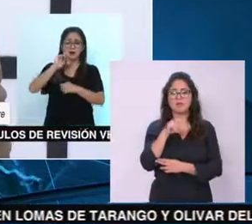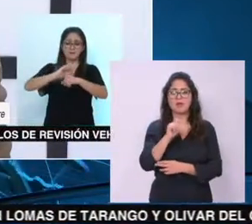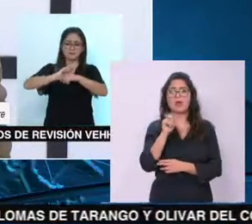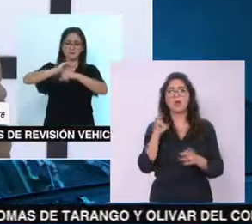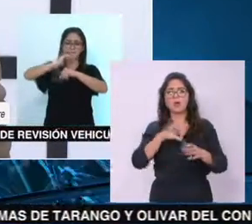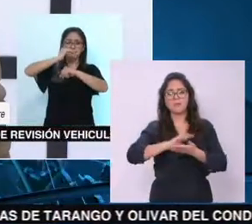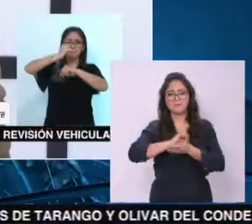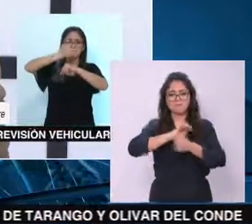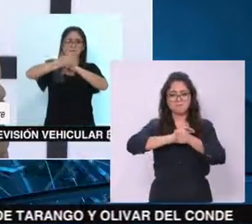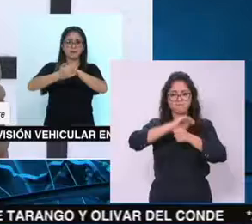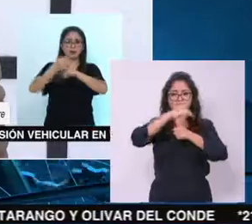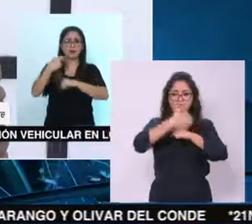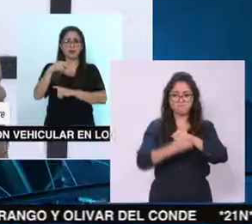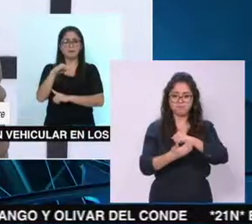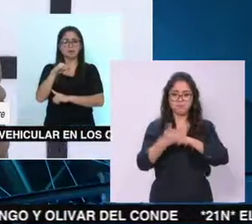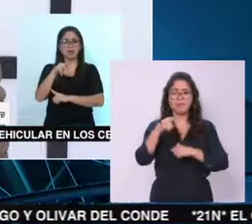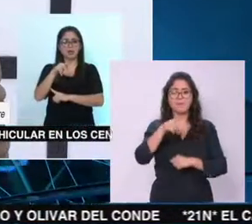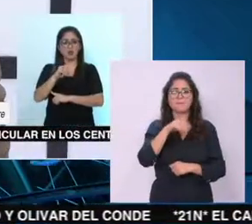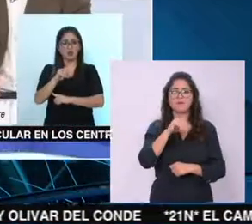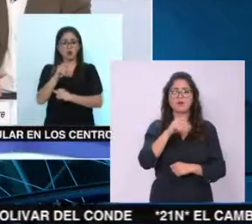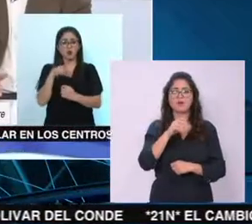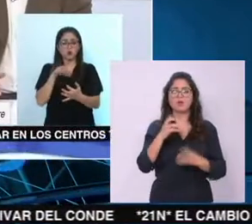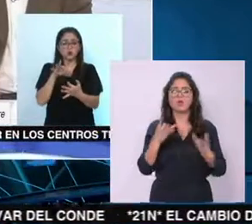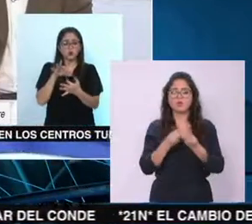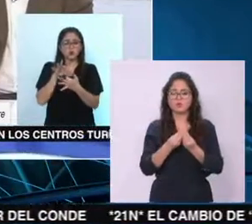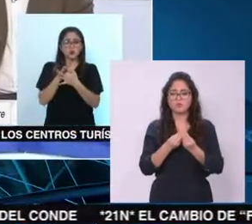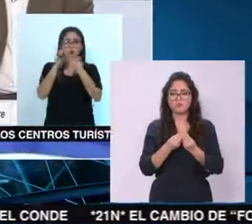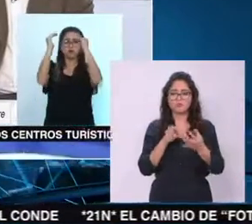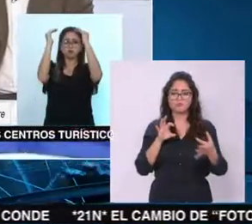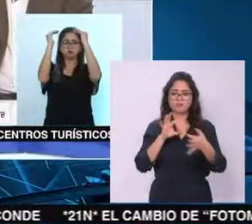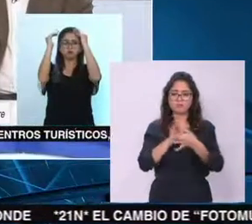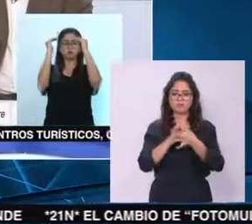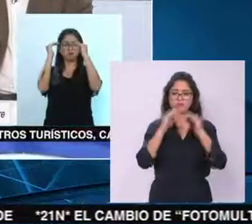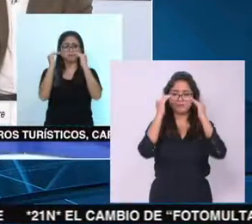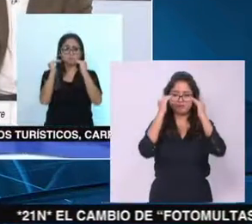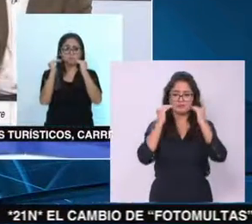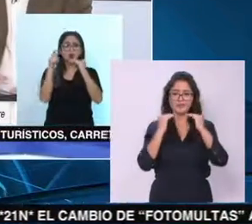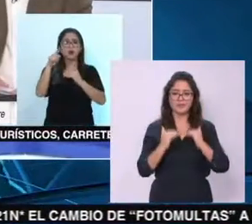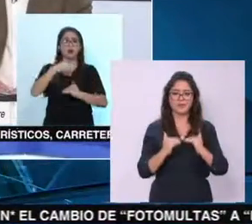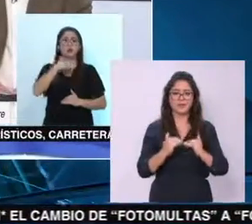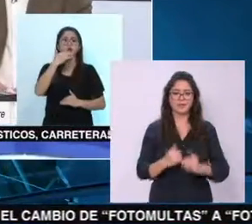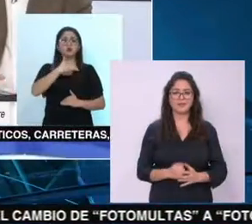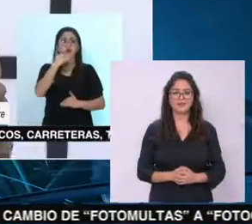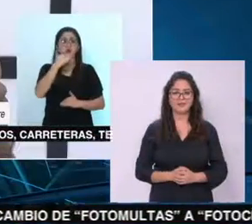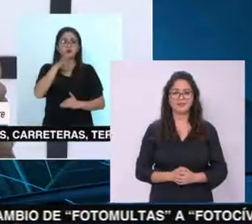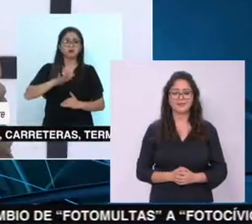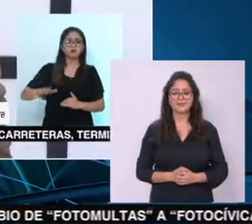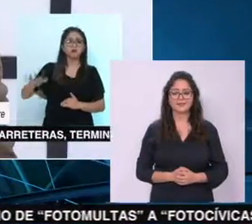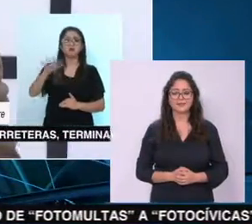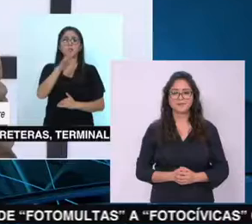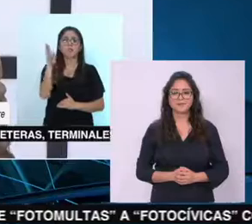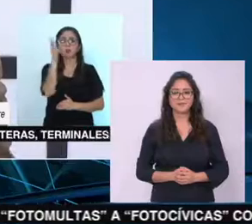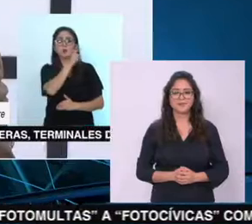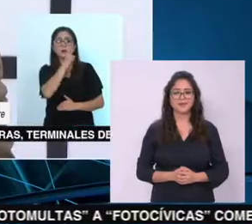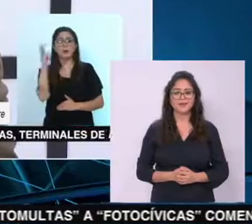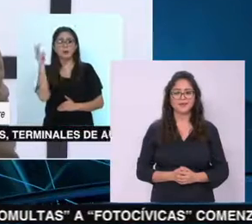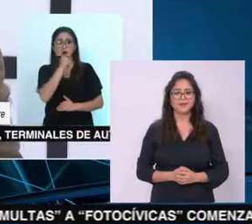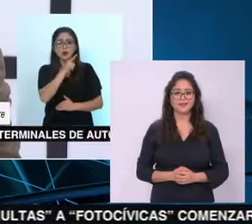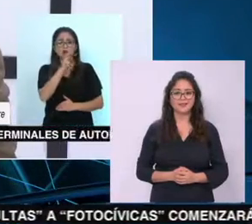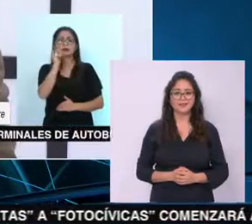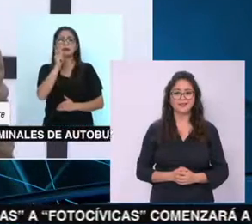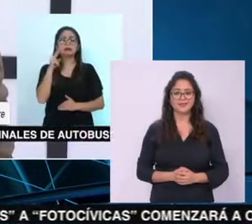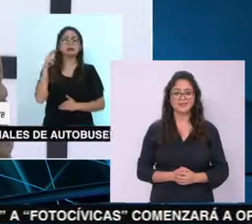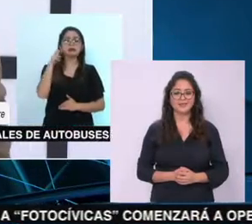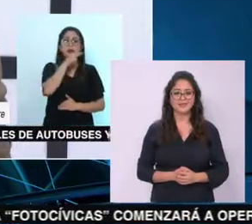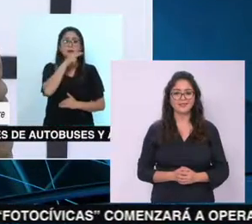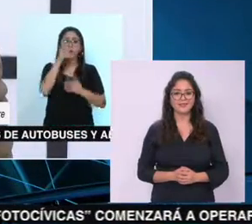mezclado sea muy baja, muy pegada a la tierra. Entonces, la contaminación que se está generando la tenemos de forma inmediata y se